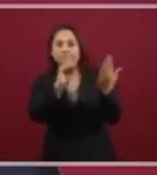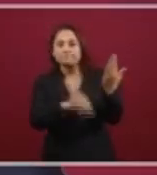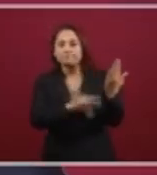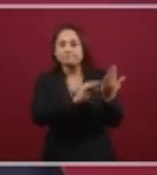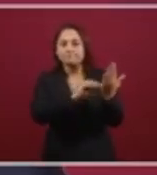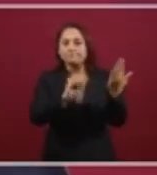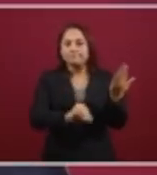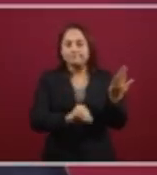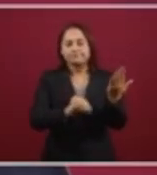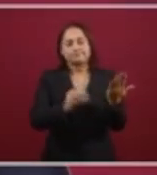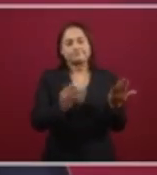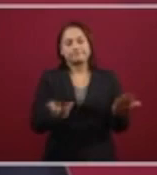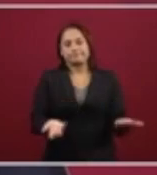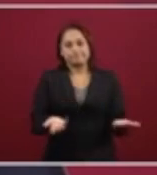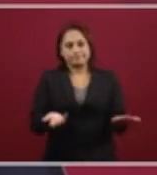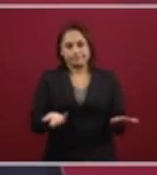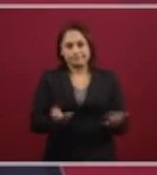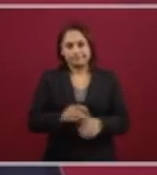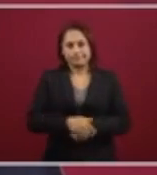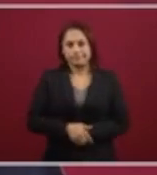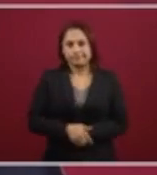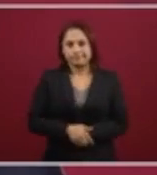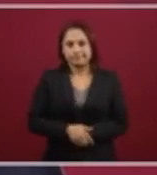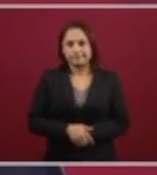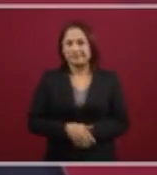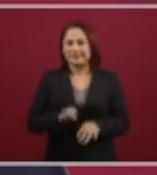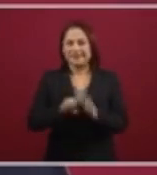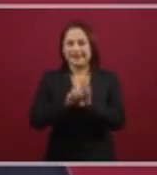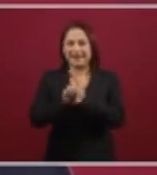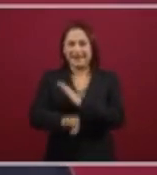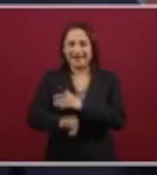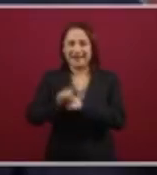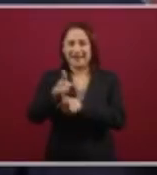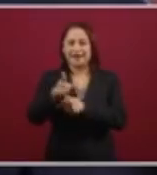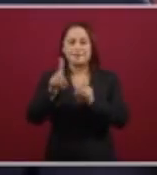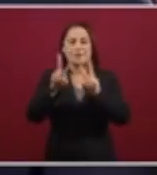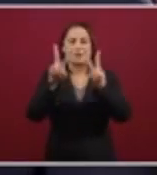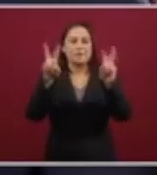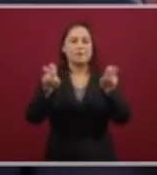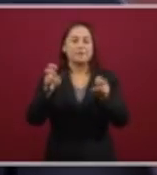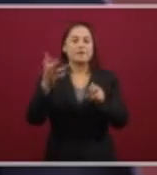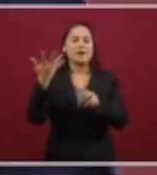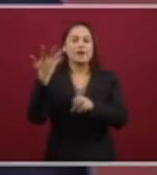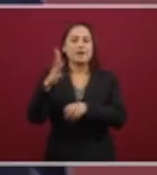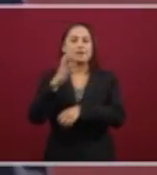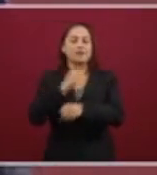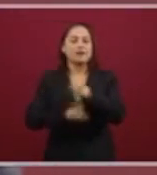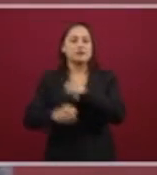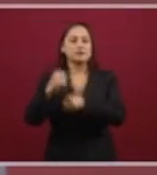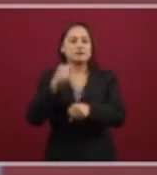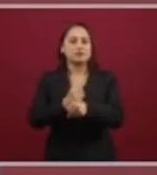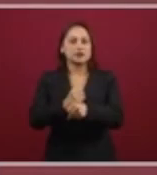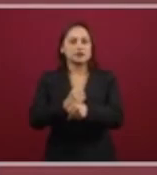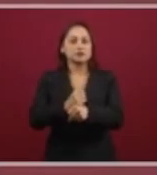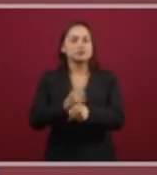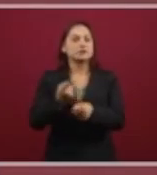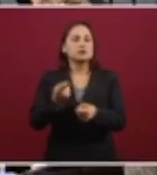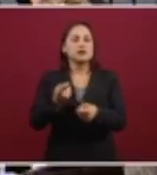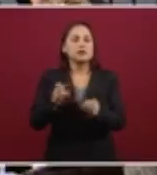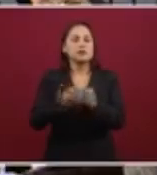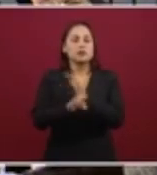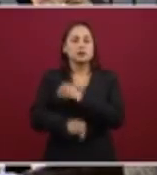Está como lo de los 10 años, que no se podía ocupar un cargo